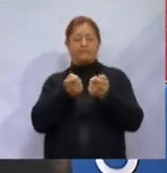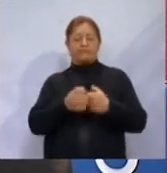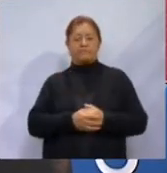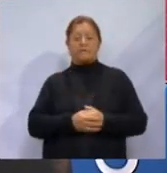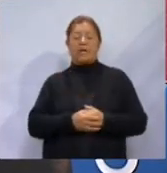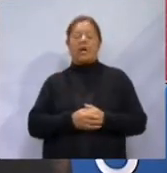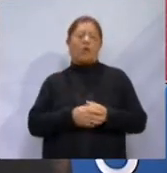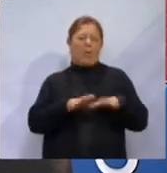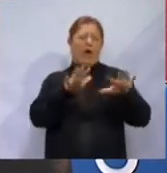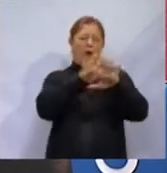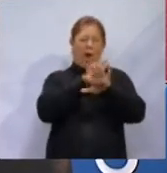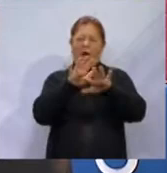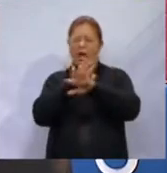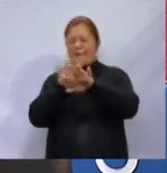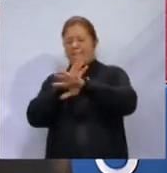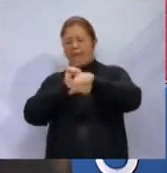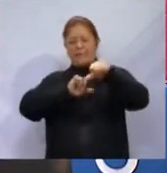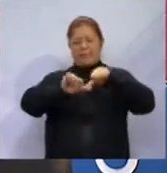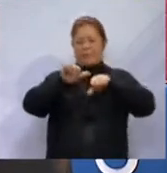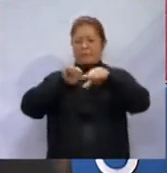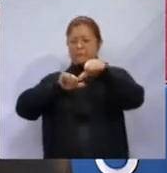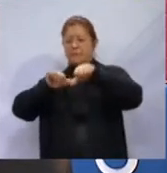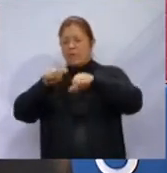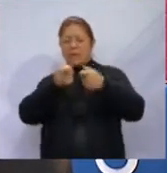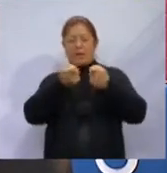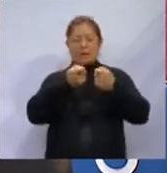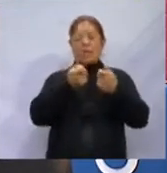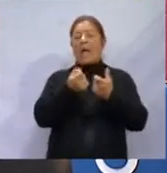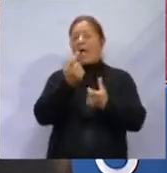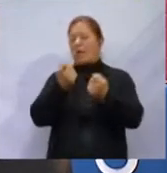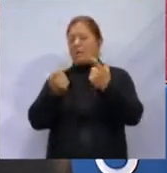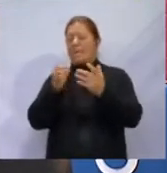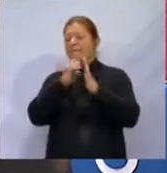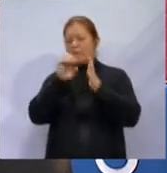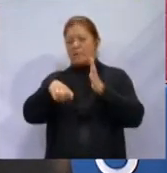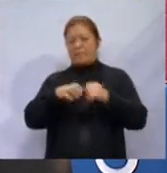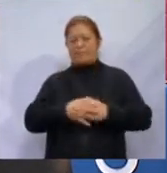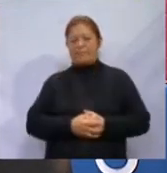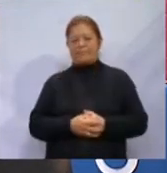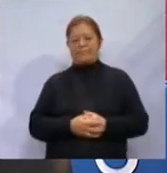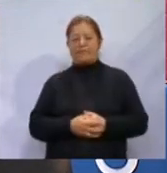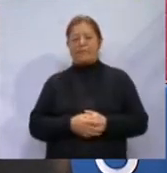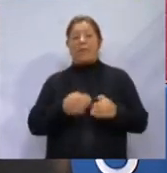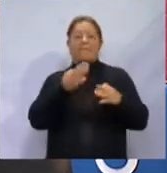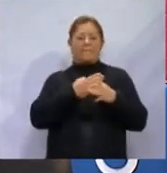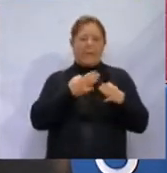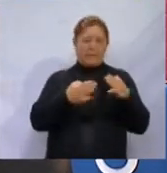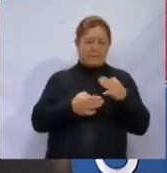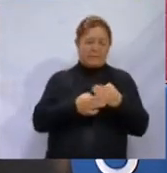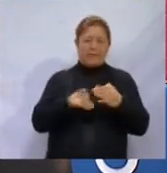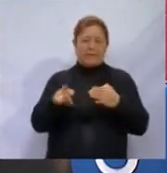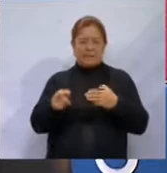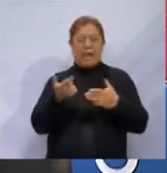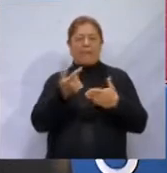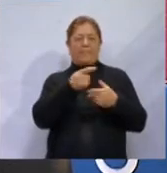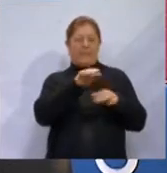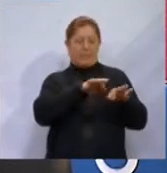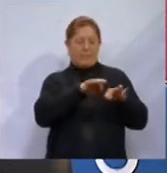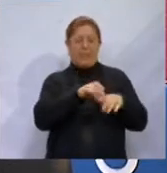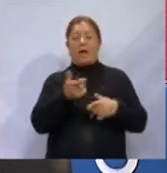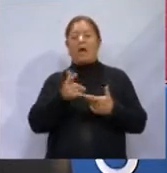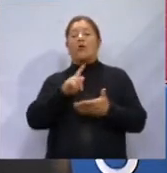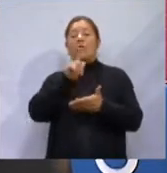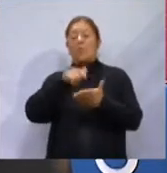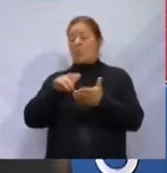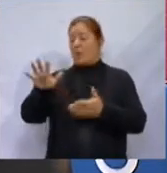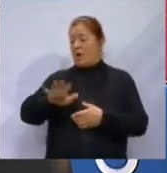esos ajustes que se requieren en algunos elementos. ¿Como cuáles? Como material didáctico,